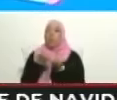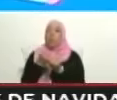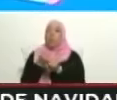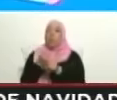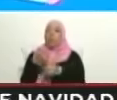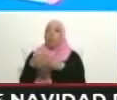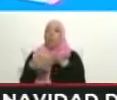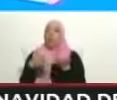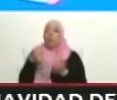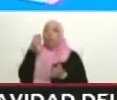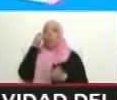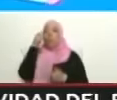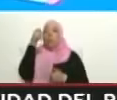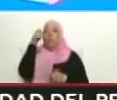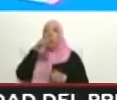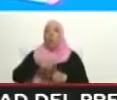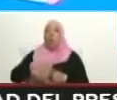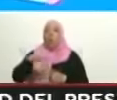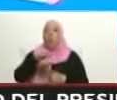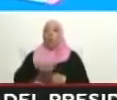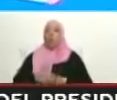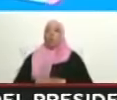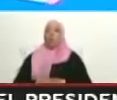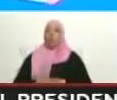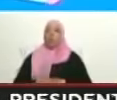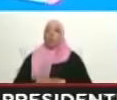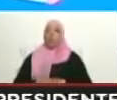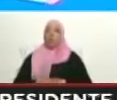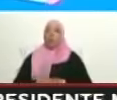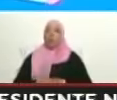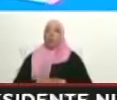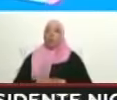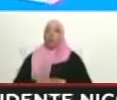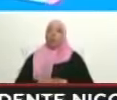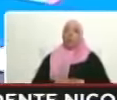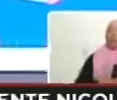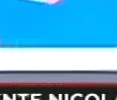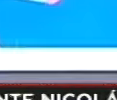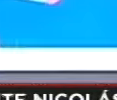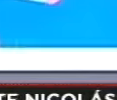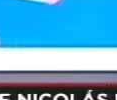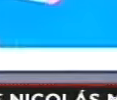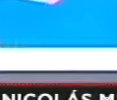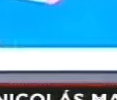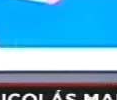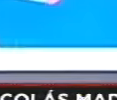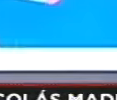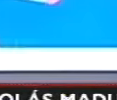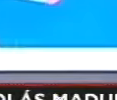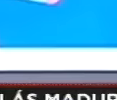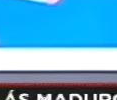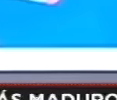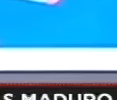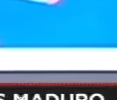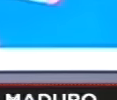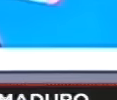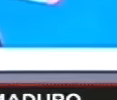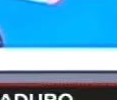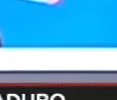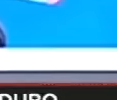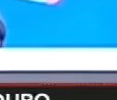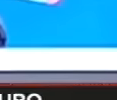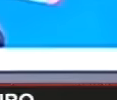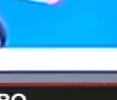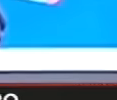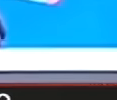diplomático venezolano Alex Saab, lo dije, más temprano que tarde llegará el día en que lo rescatemos de su secuestro,